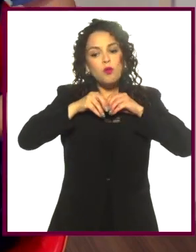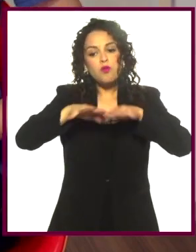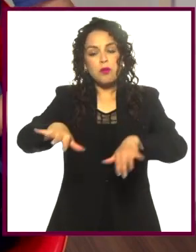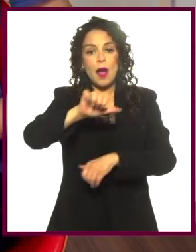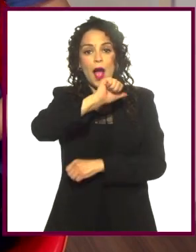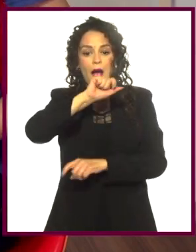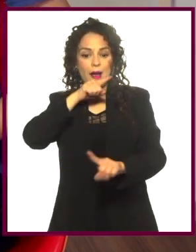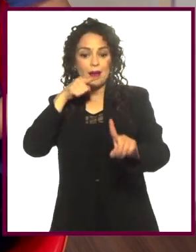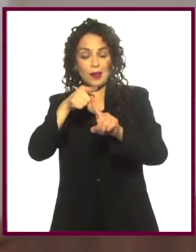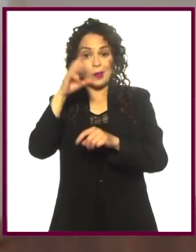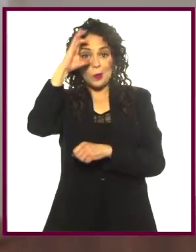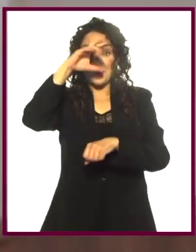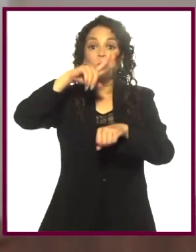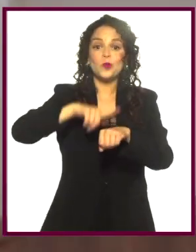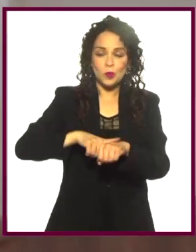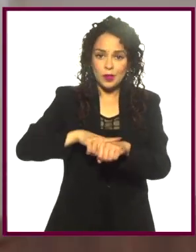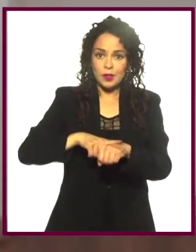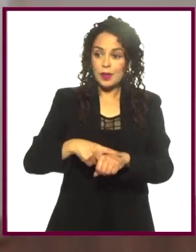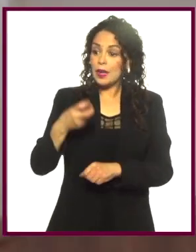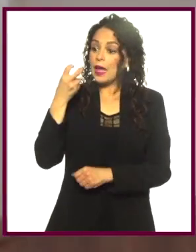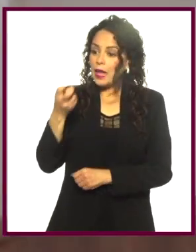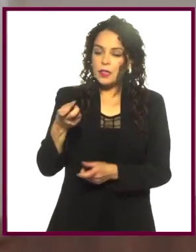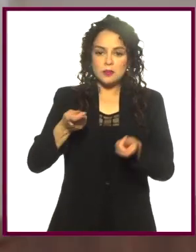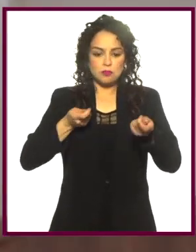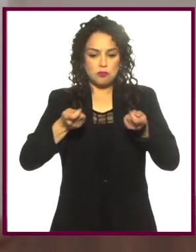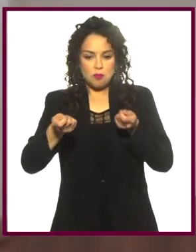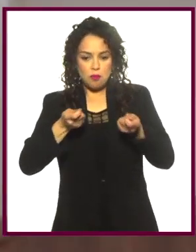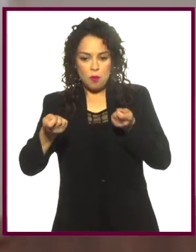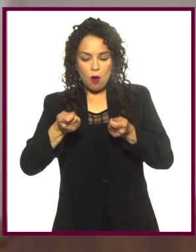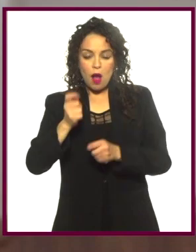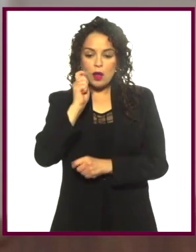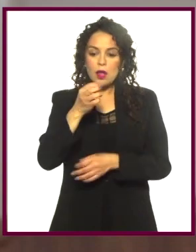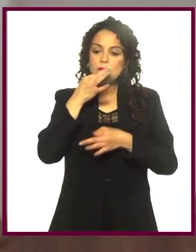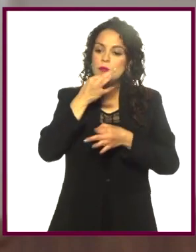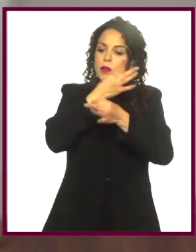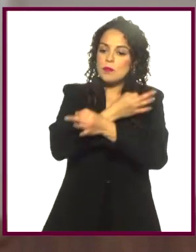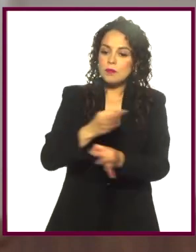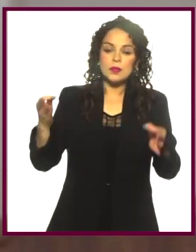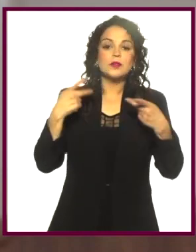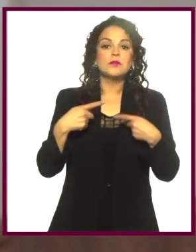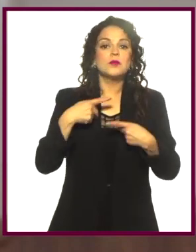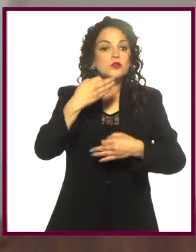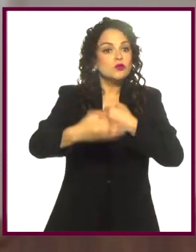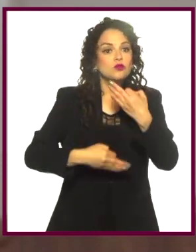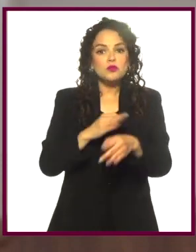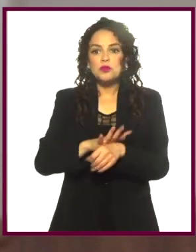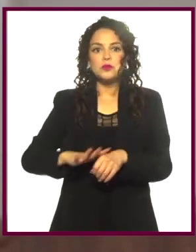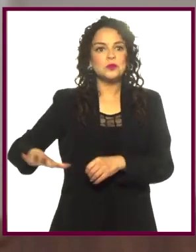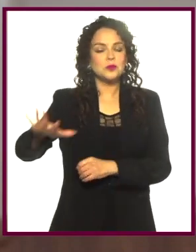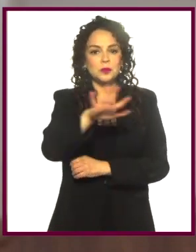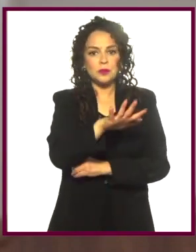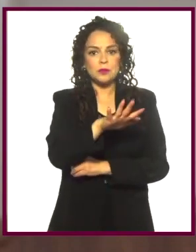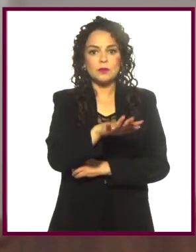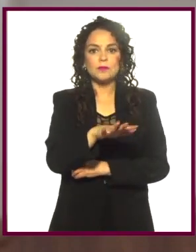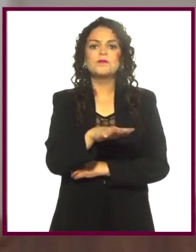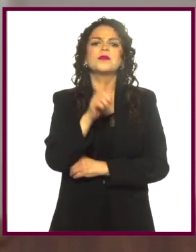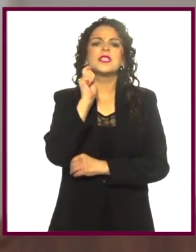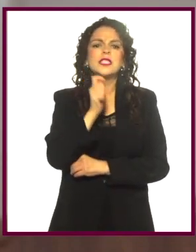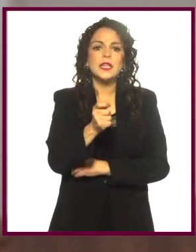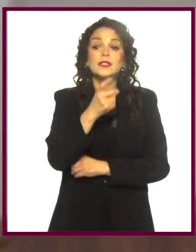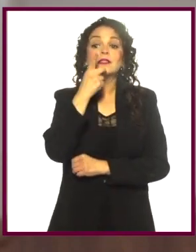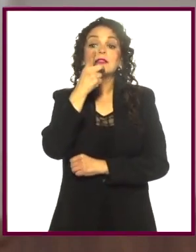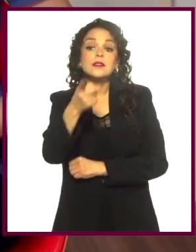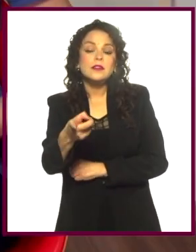la cultura. Y volvemos al punto en el que son ellos los que regulan el mensaje que se dará a la población en general. Básicamente nos dicen